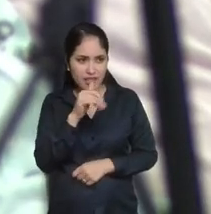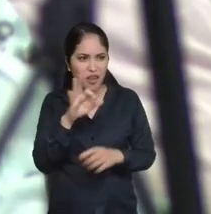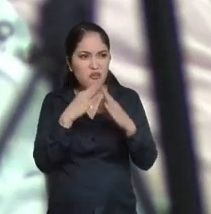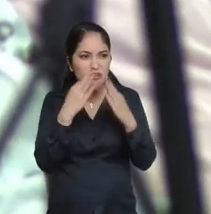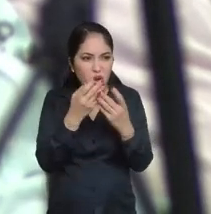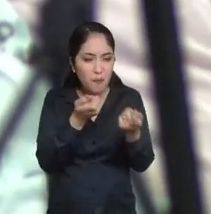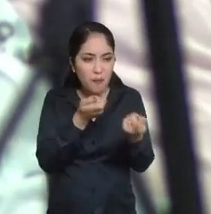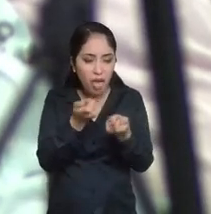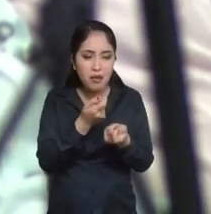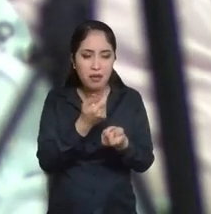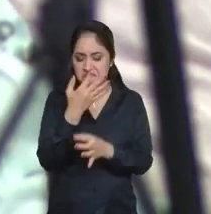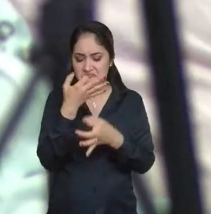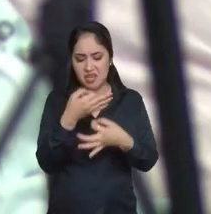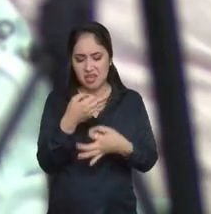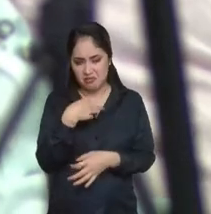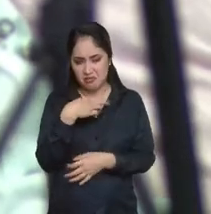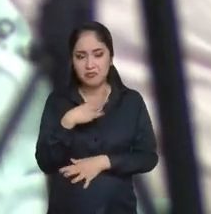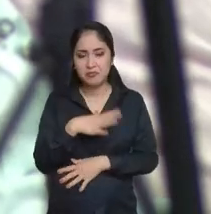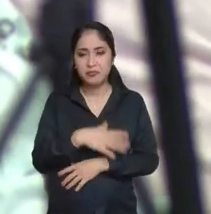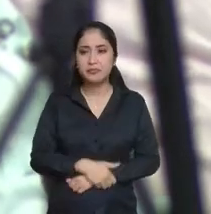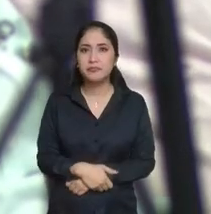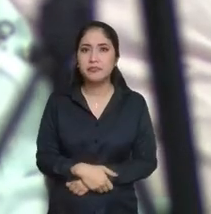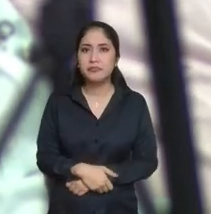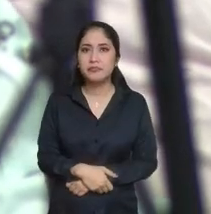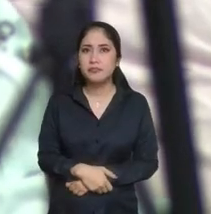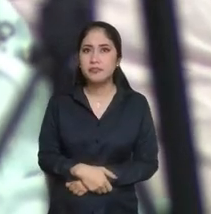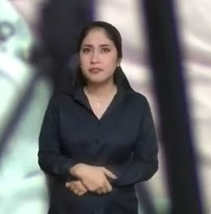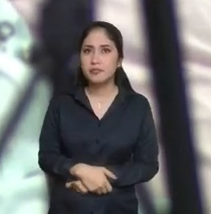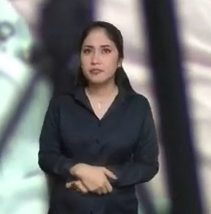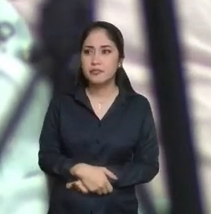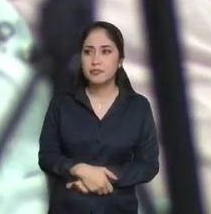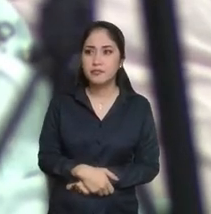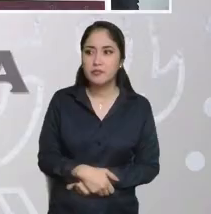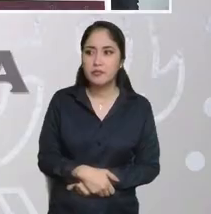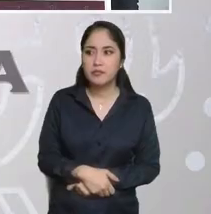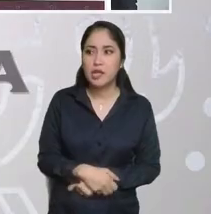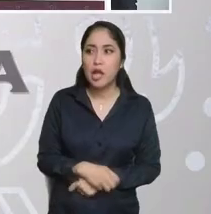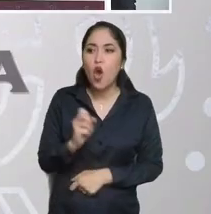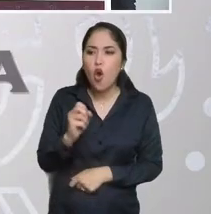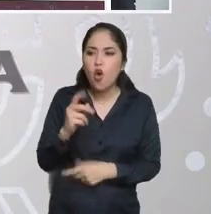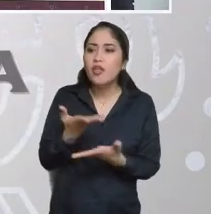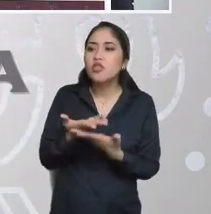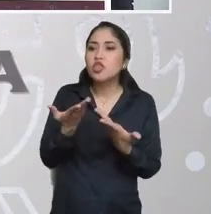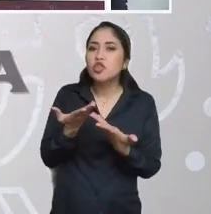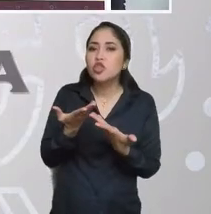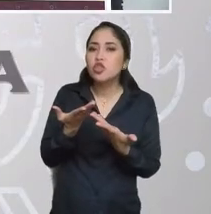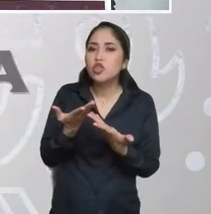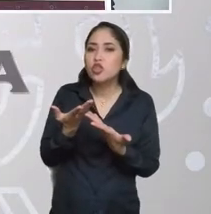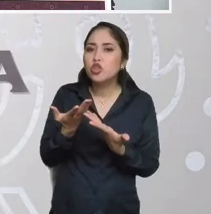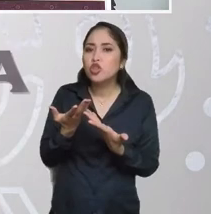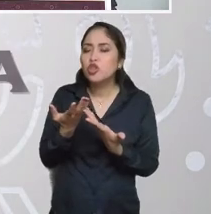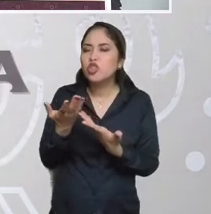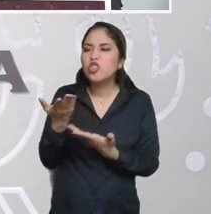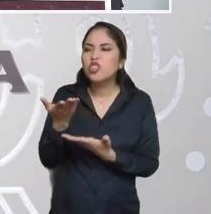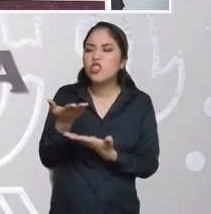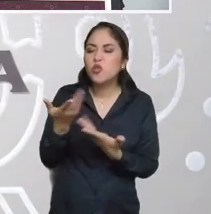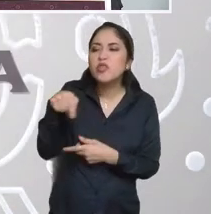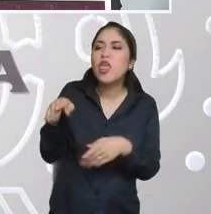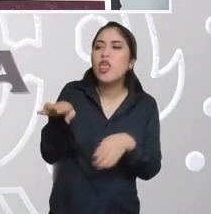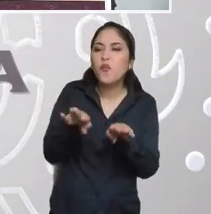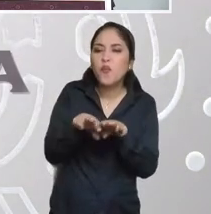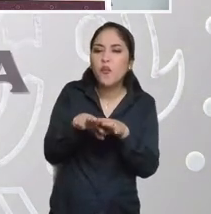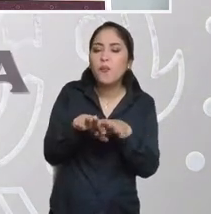violencia familiar. Entonces, ¿cuál es la estrategia que se va a tomar al respecto? Sí, pero ese dato no se lo admitimos nosotros,